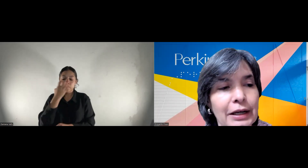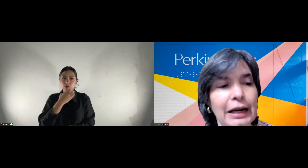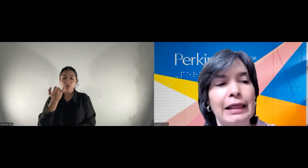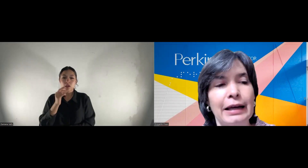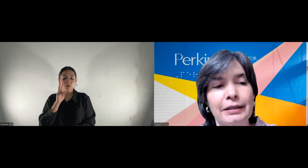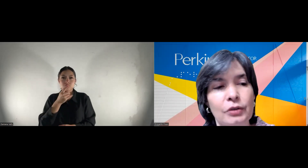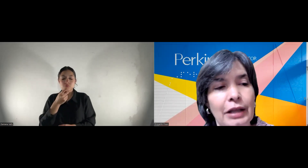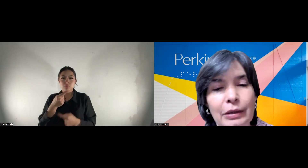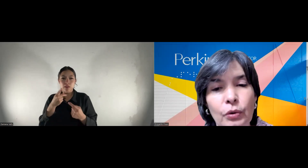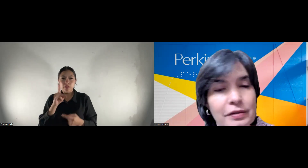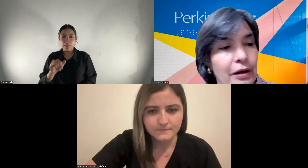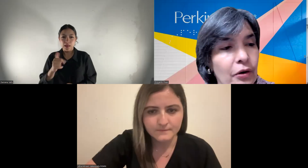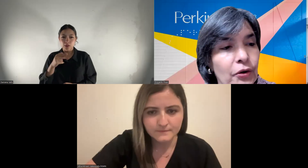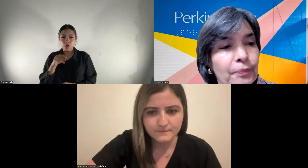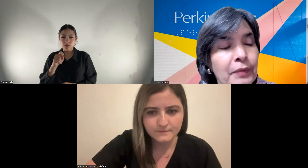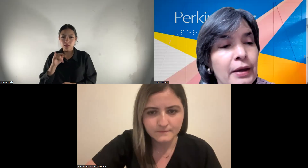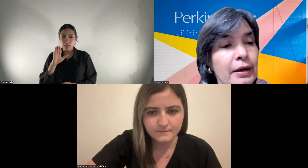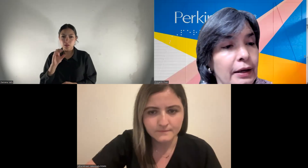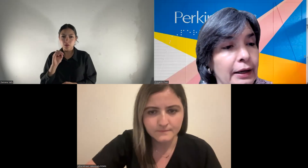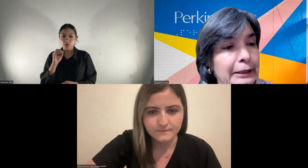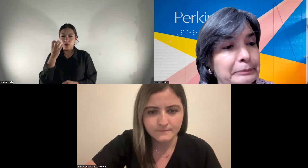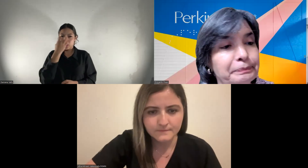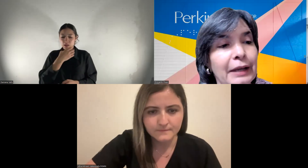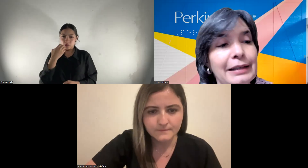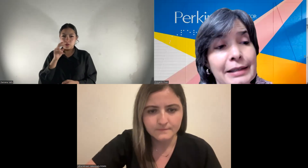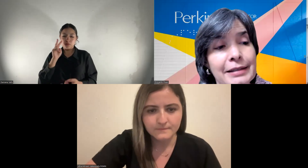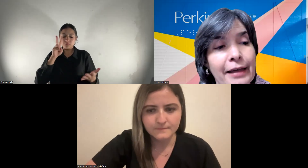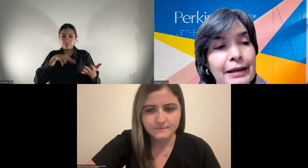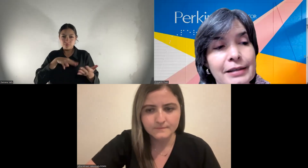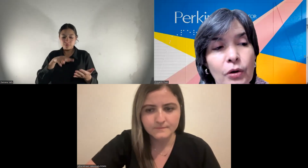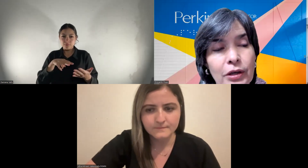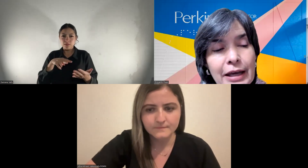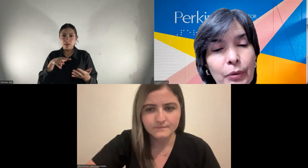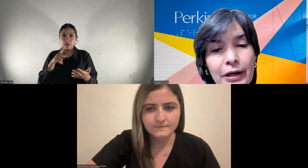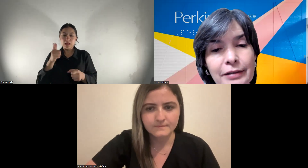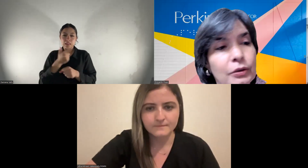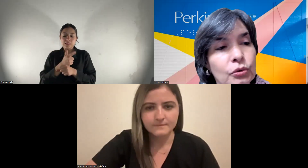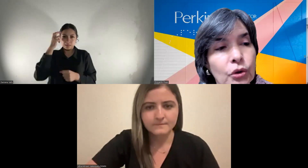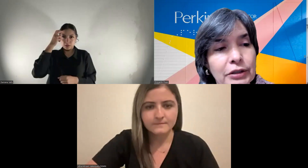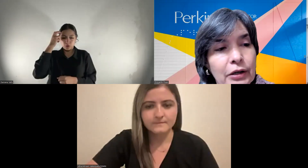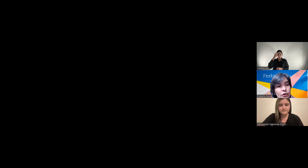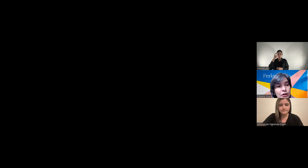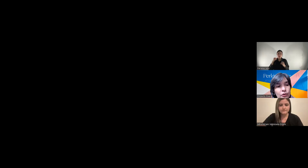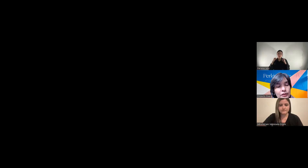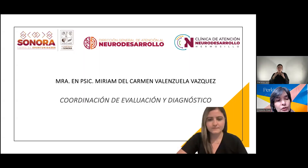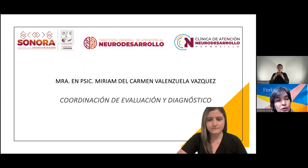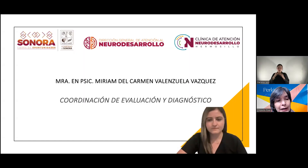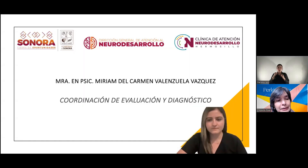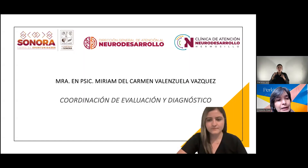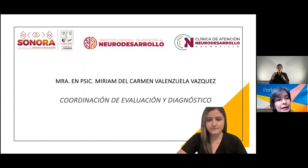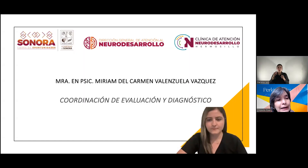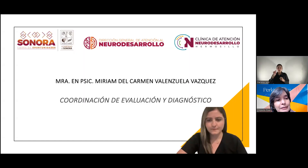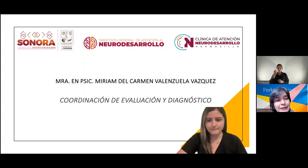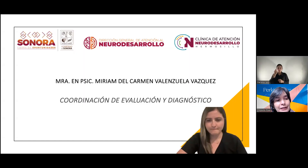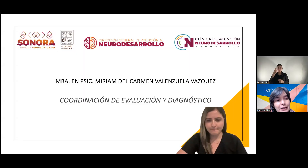Dirección General de Atención al Neurodesarrollo. Es licenciada en psicología por el Instituto Tecnológico de